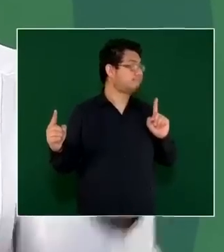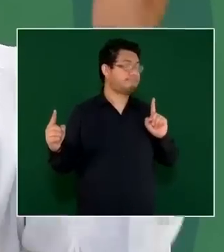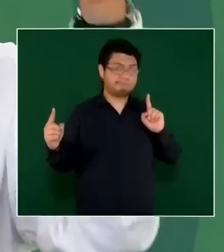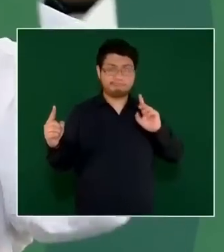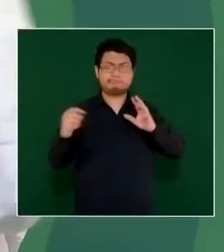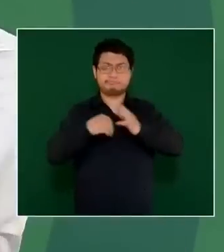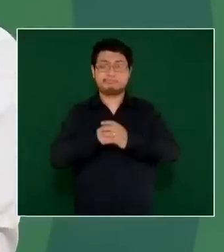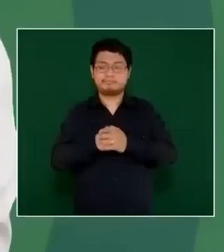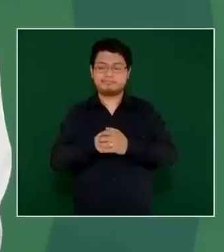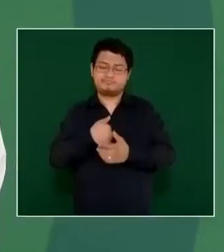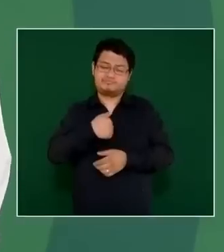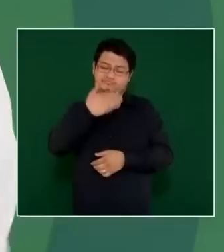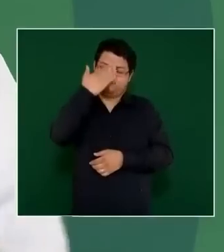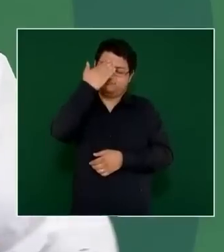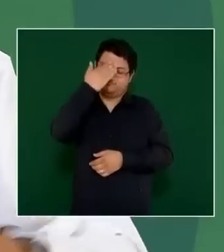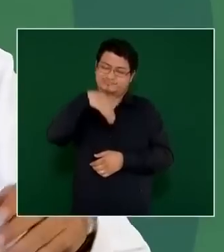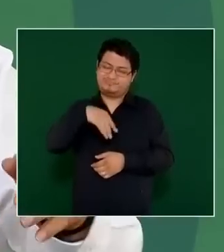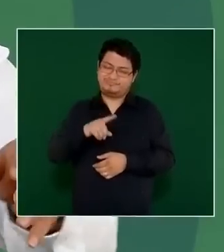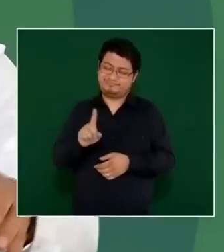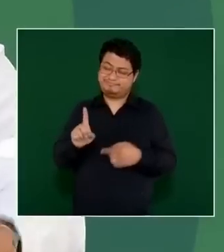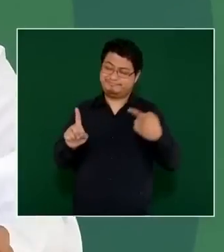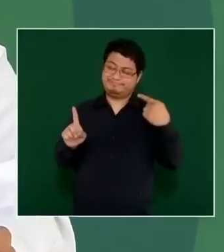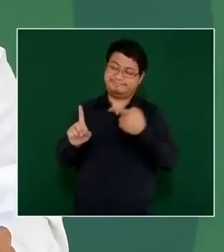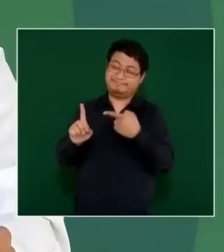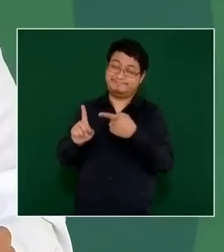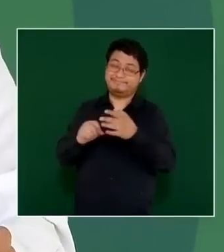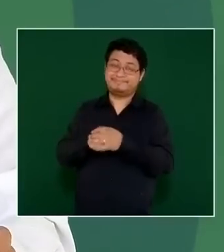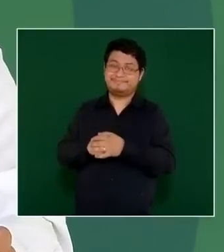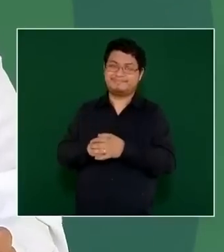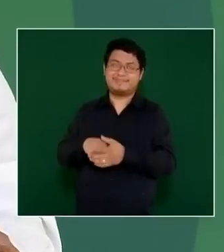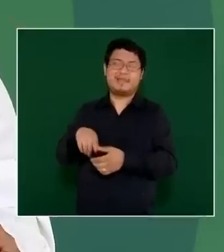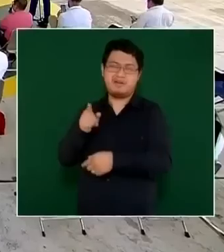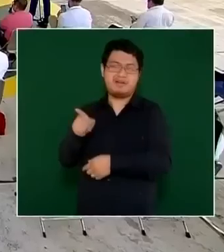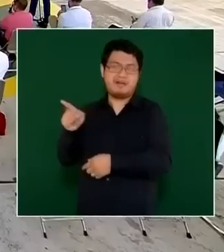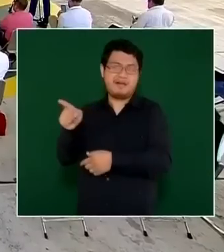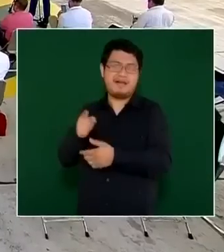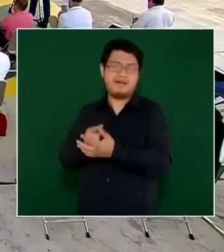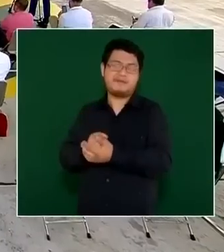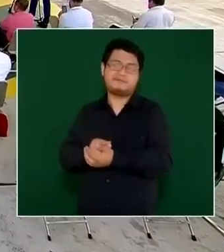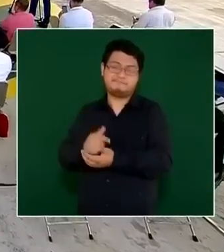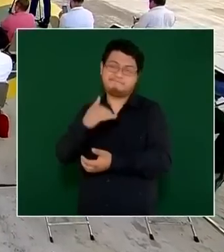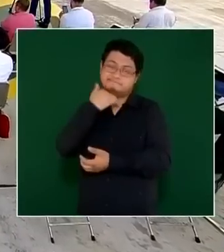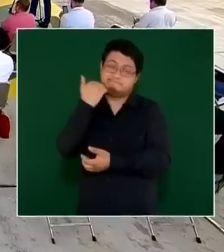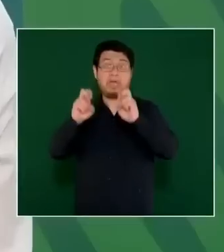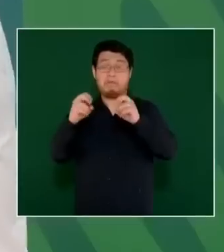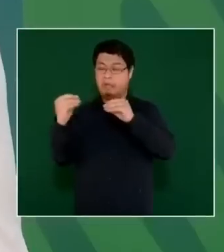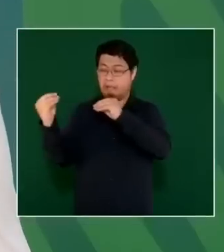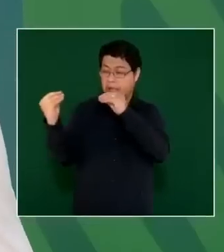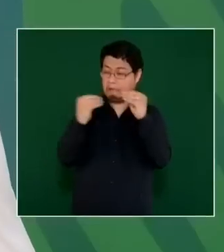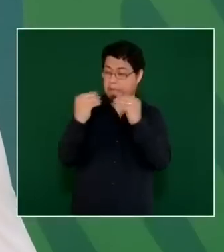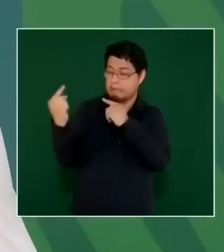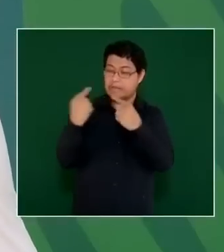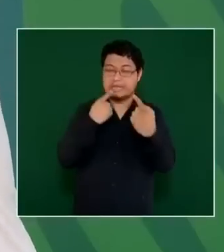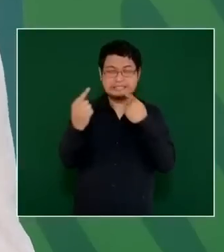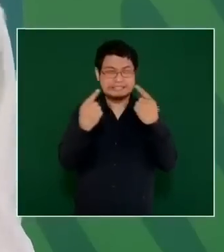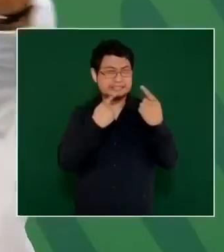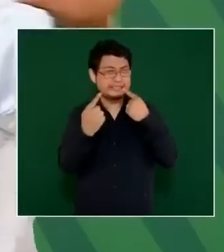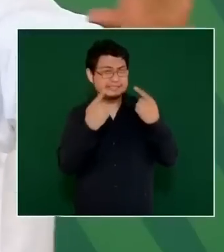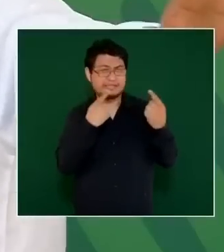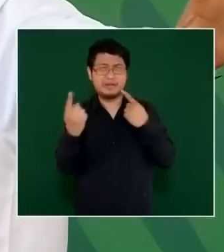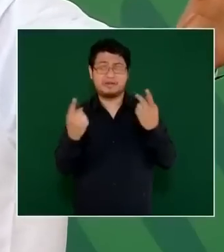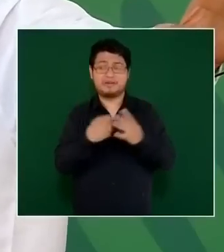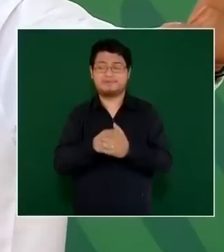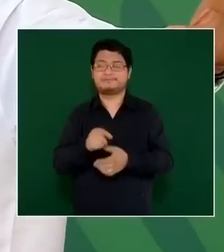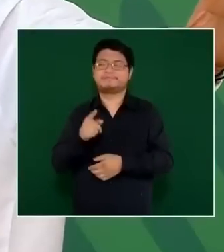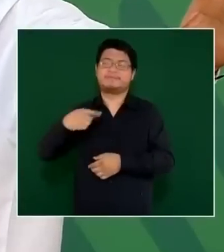porque sabía yo que eran árbitros vendidos hasta los debates armaban todo